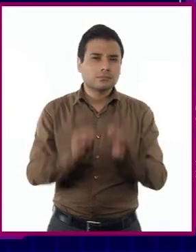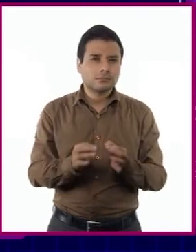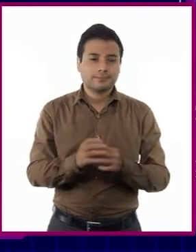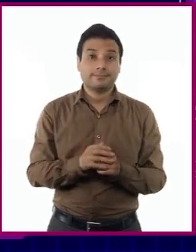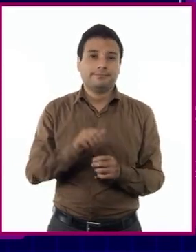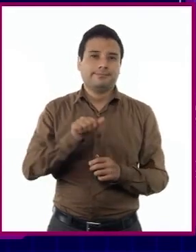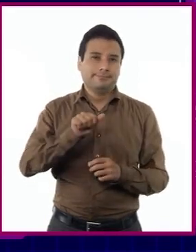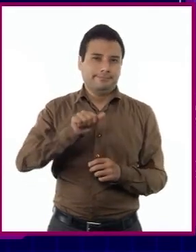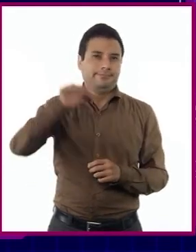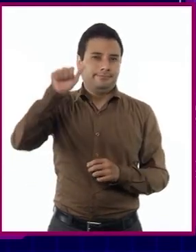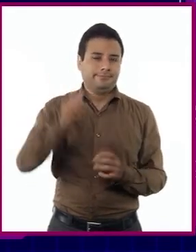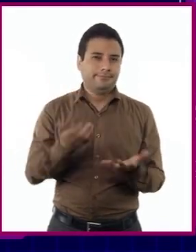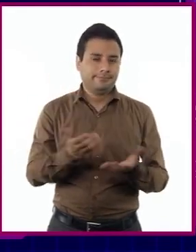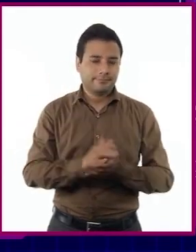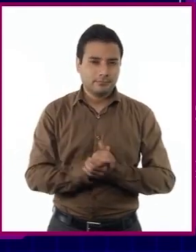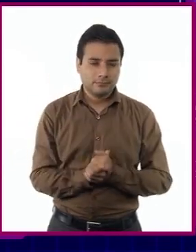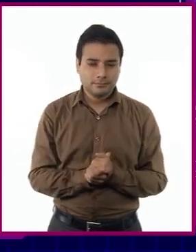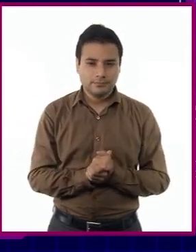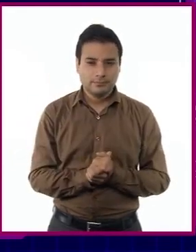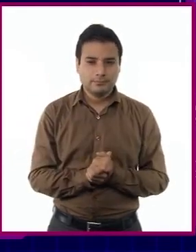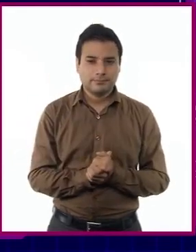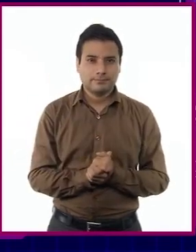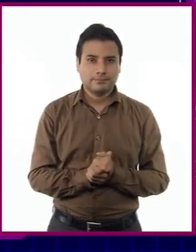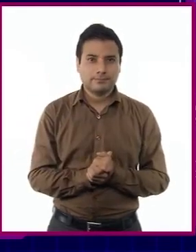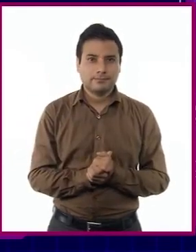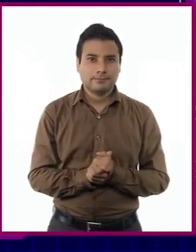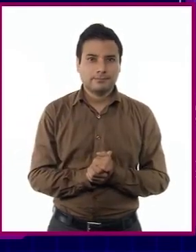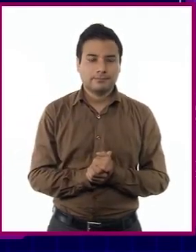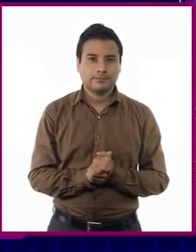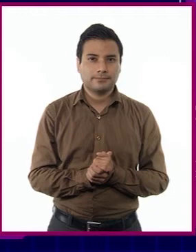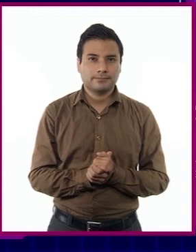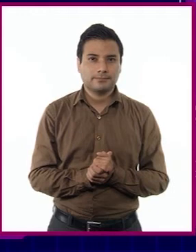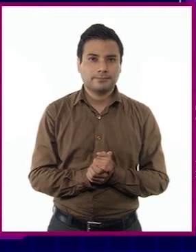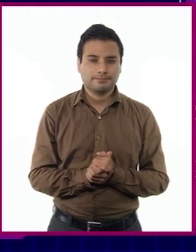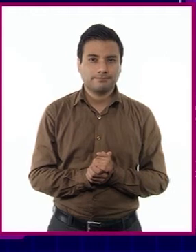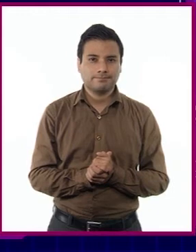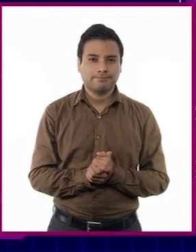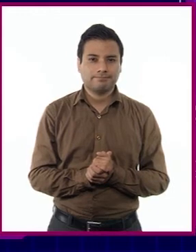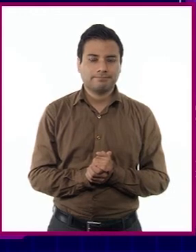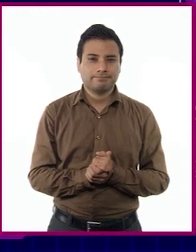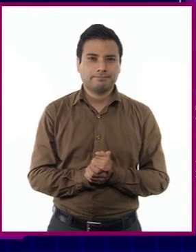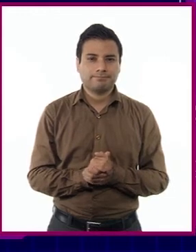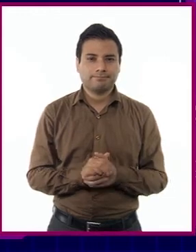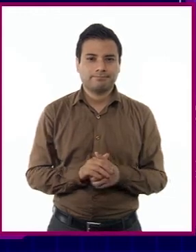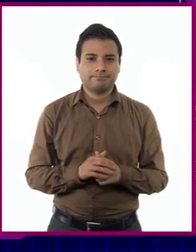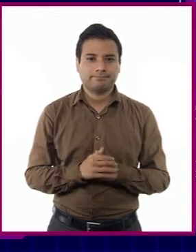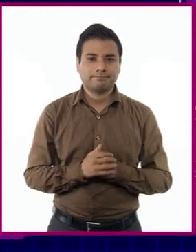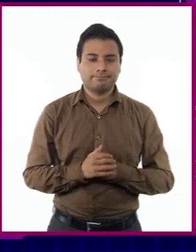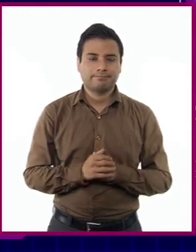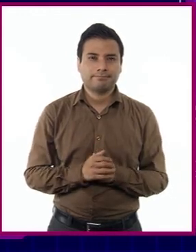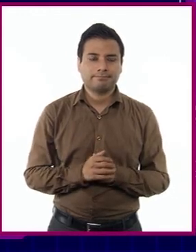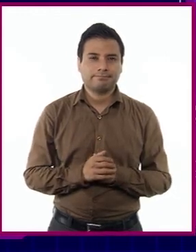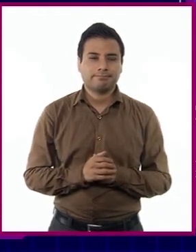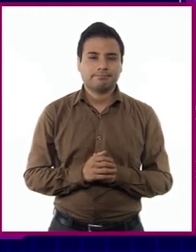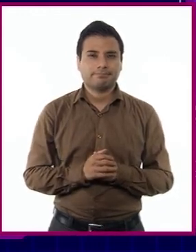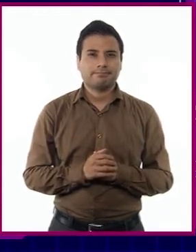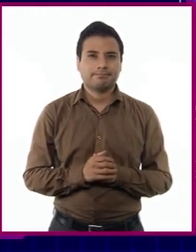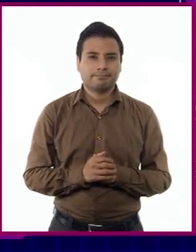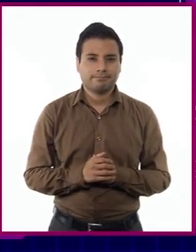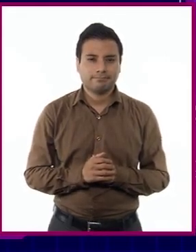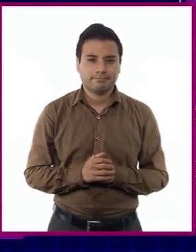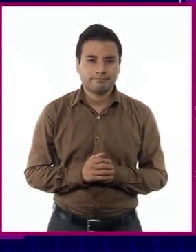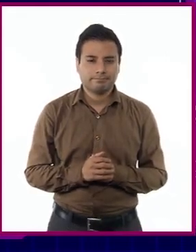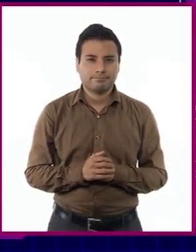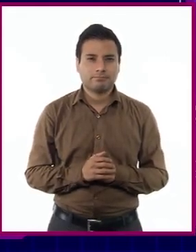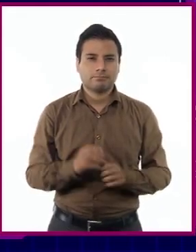altura del cilindro luego dirijan la mirada a una de las bases del al